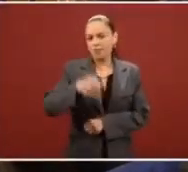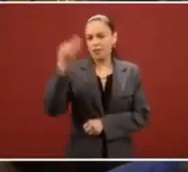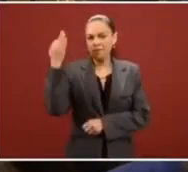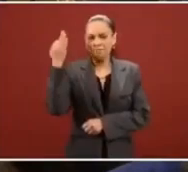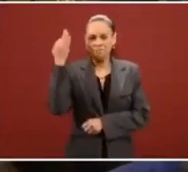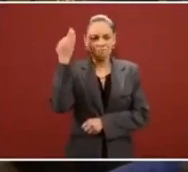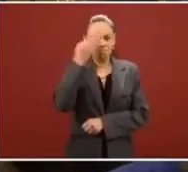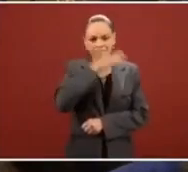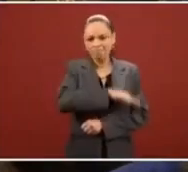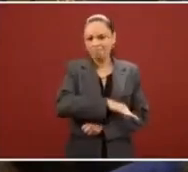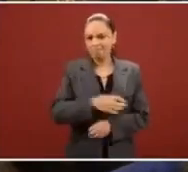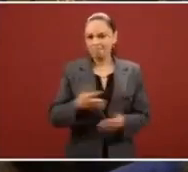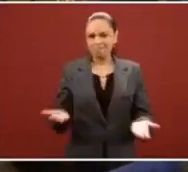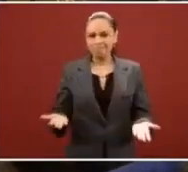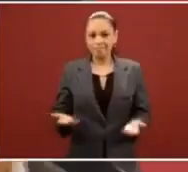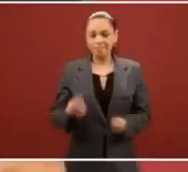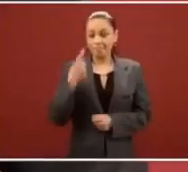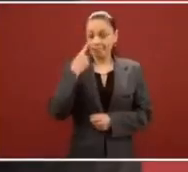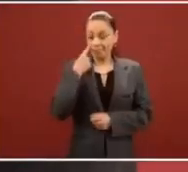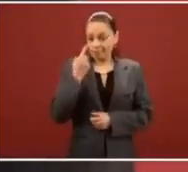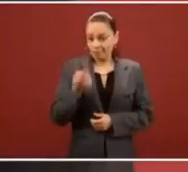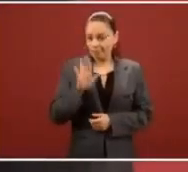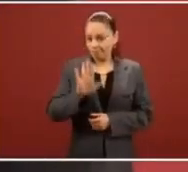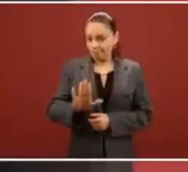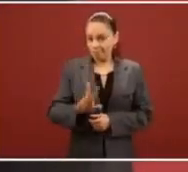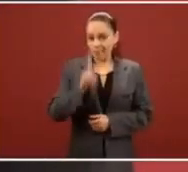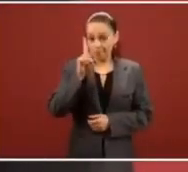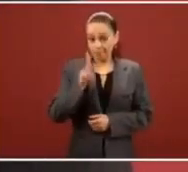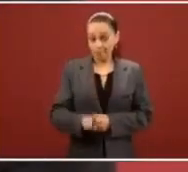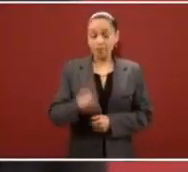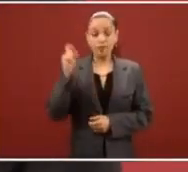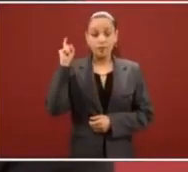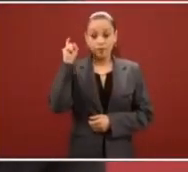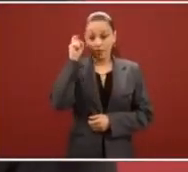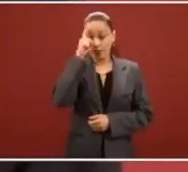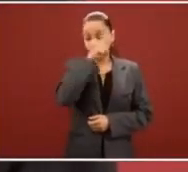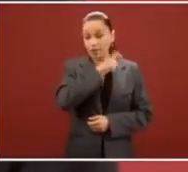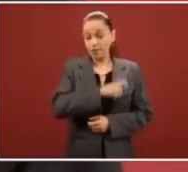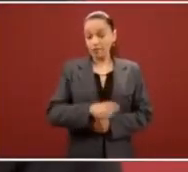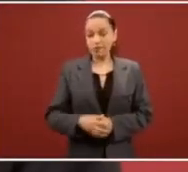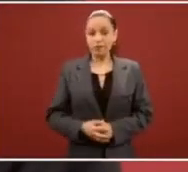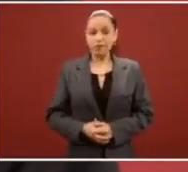Pero fíjense en la situación tan difícil que